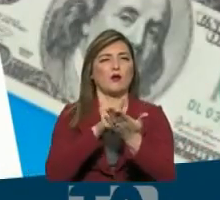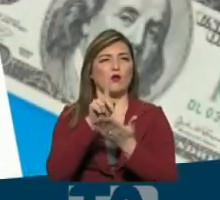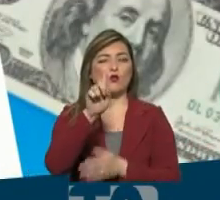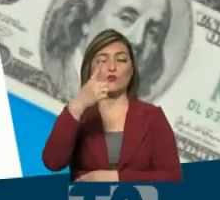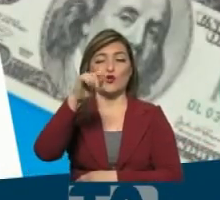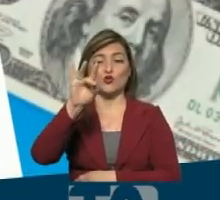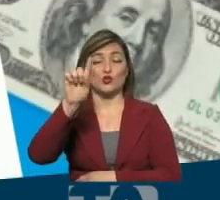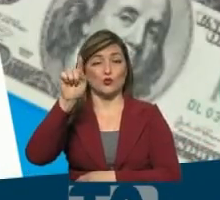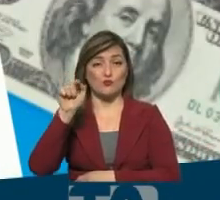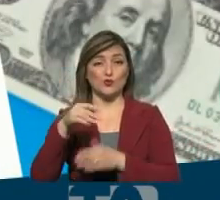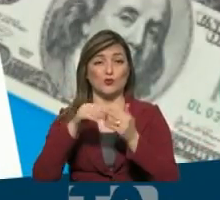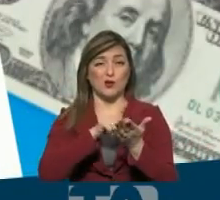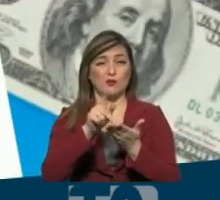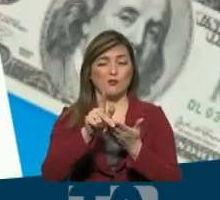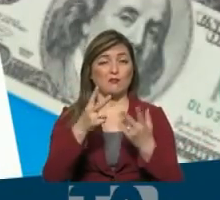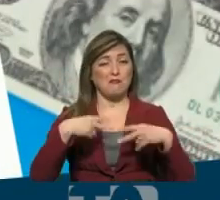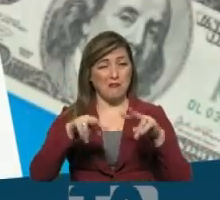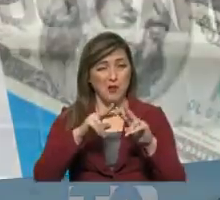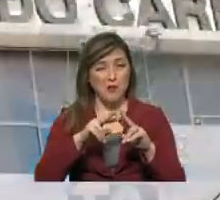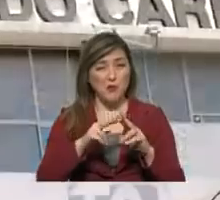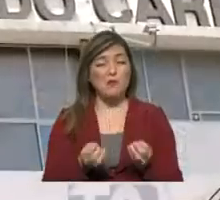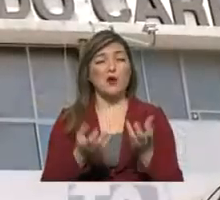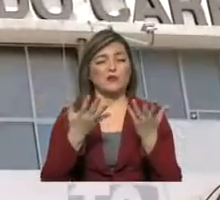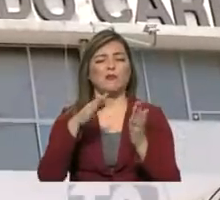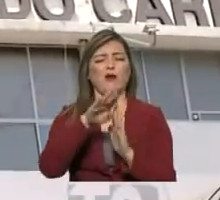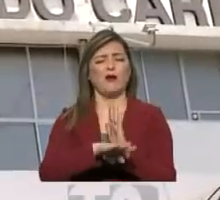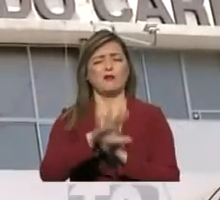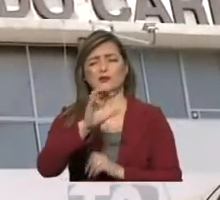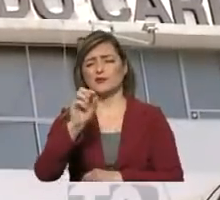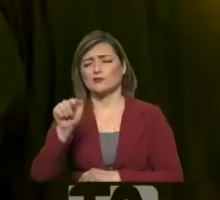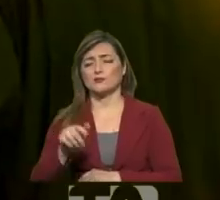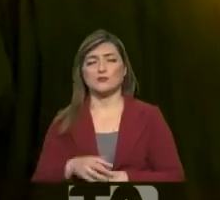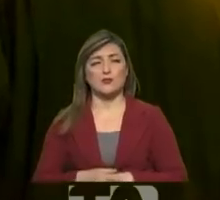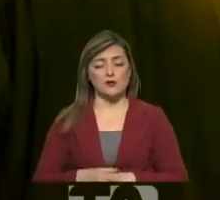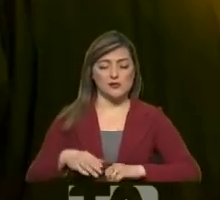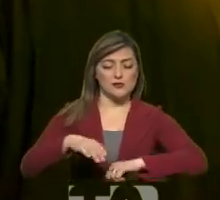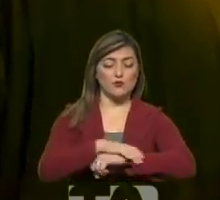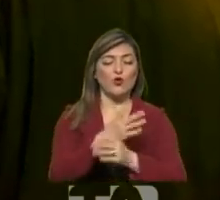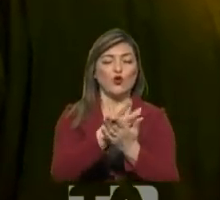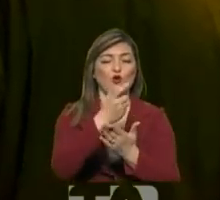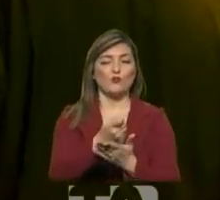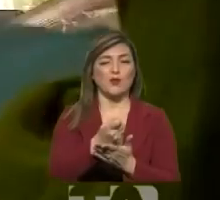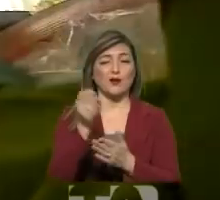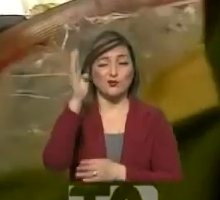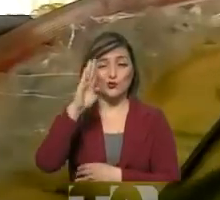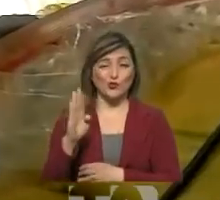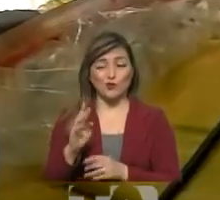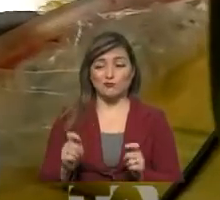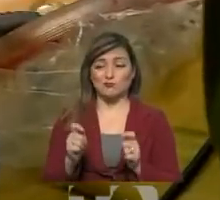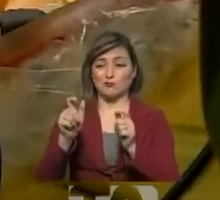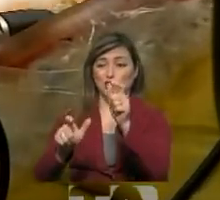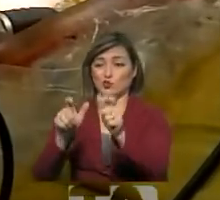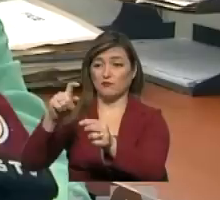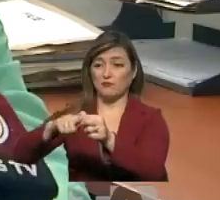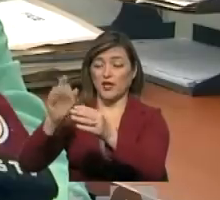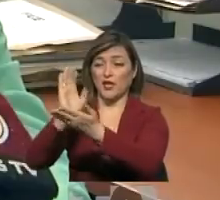$1,081,000, cuando el precio real era de $500,000. Pero no es todo. Las prótesis que se compraron nunca fueron colocadas a